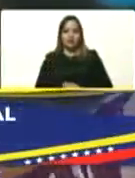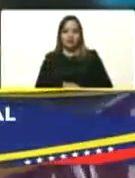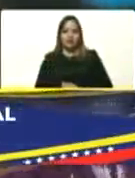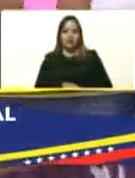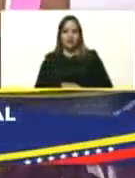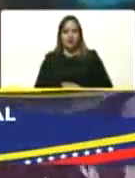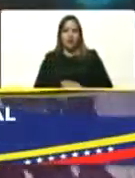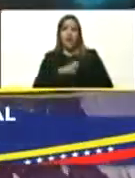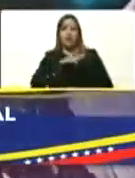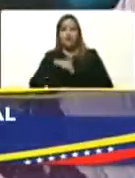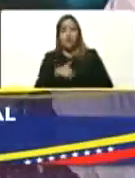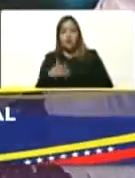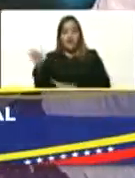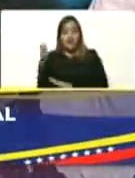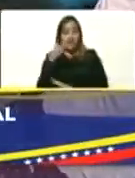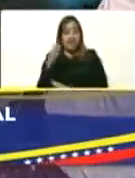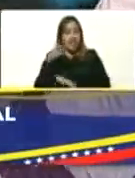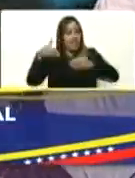Nuestras banderas de lucha,